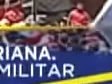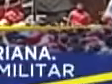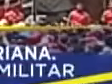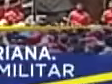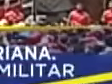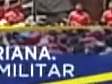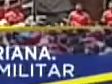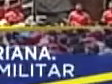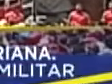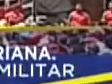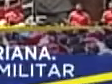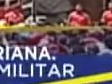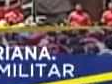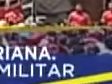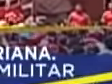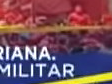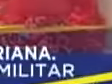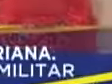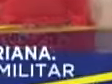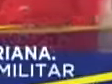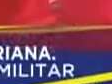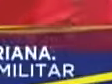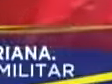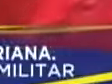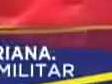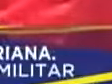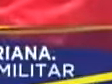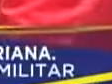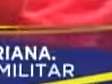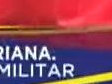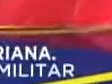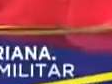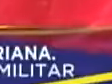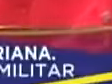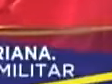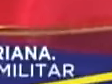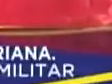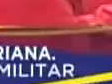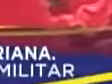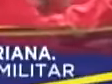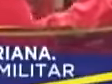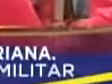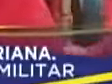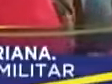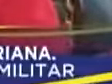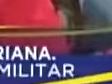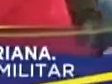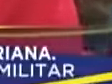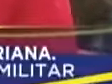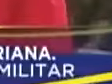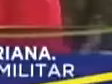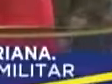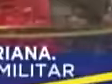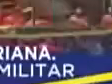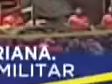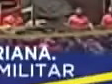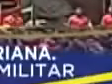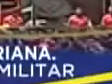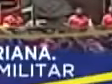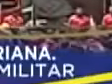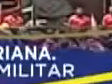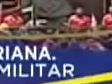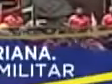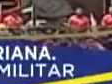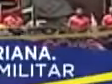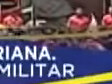darle un gran aplauso a todos los soldados del 4 de febrero. Hoy